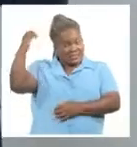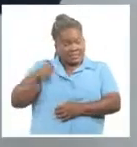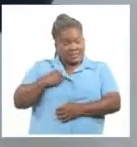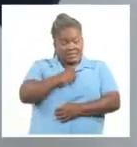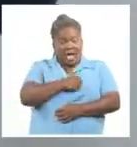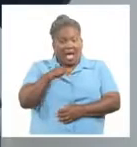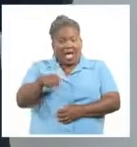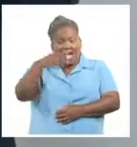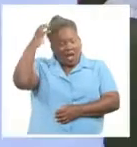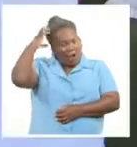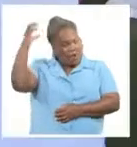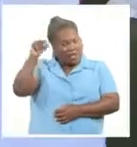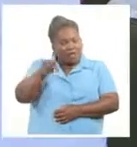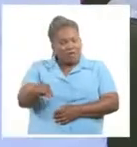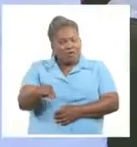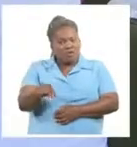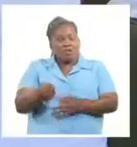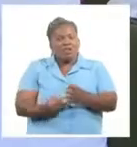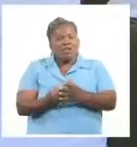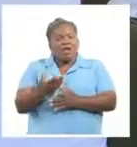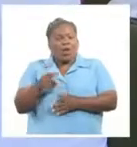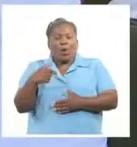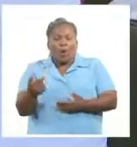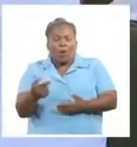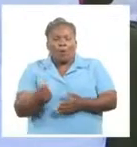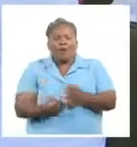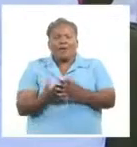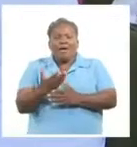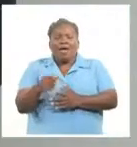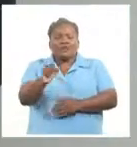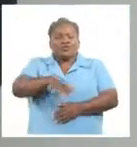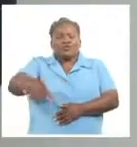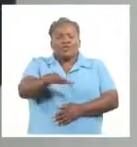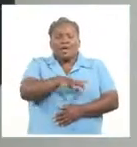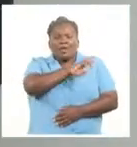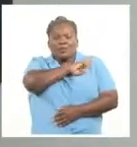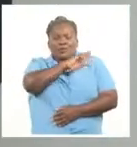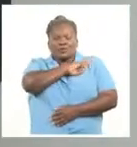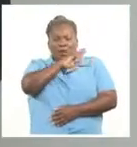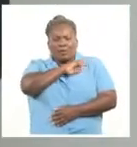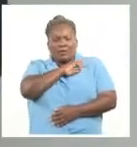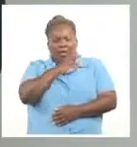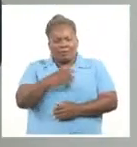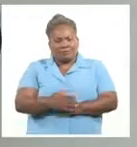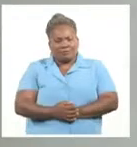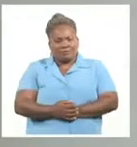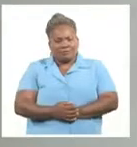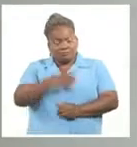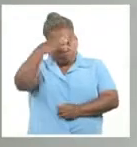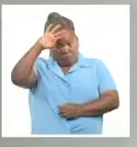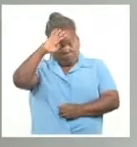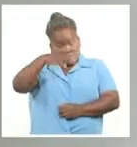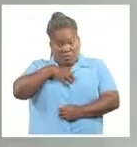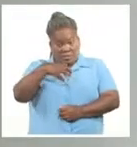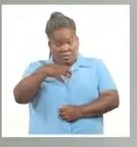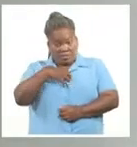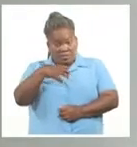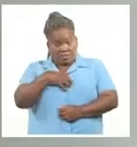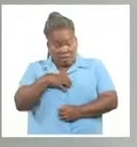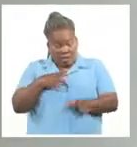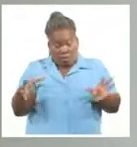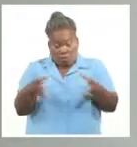función notarial en la creación de sociedades de responsabilidad limitada. Cuba se honra de tener un cuerpo de